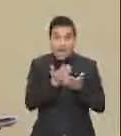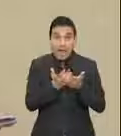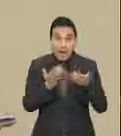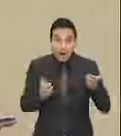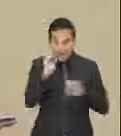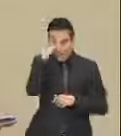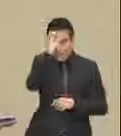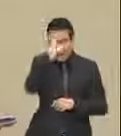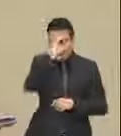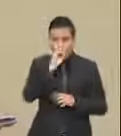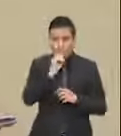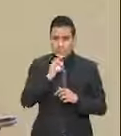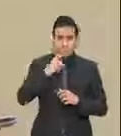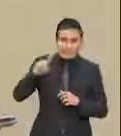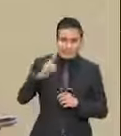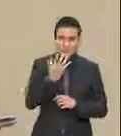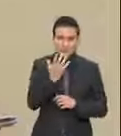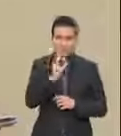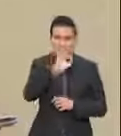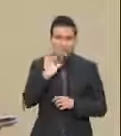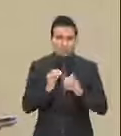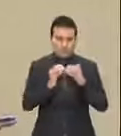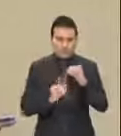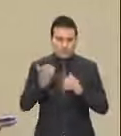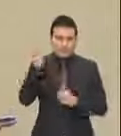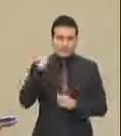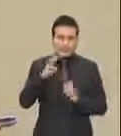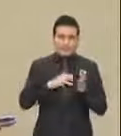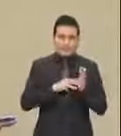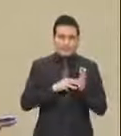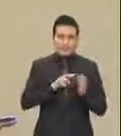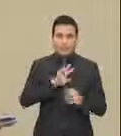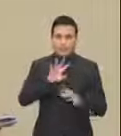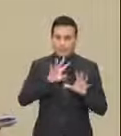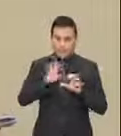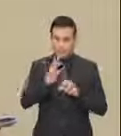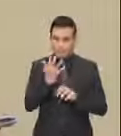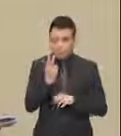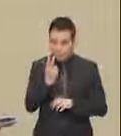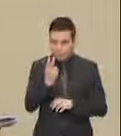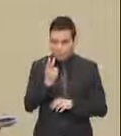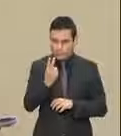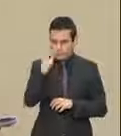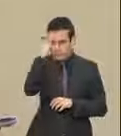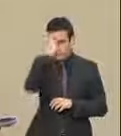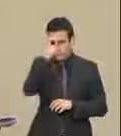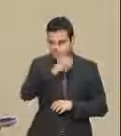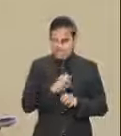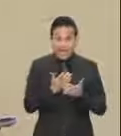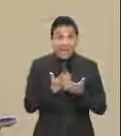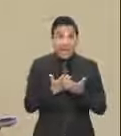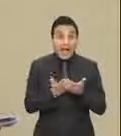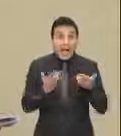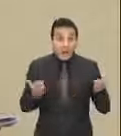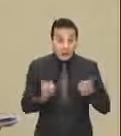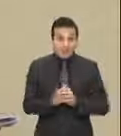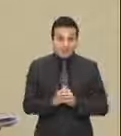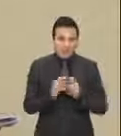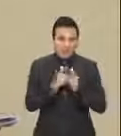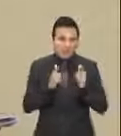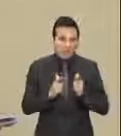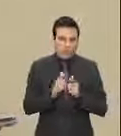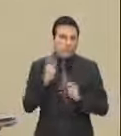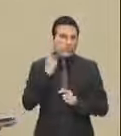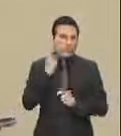2018 se presentaron 321 mil 953 observaciones este año conforme a los plazos establecidos en la ley